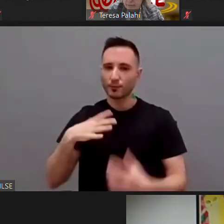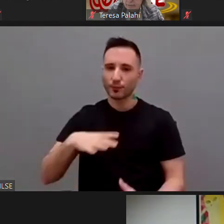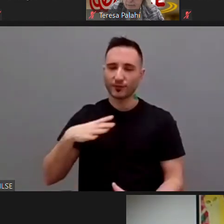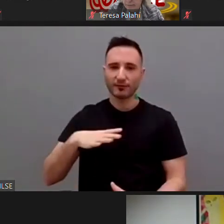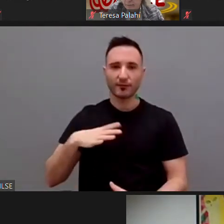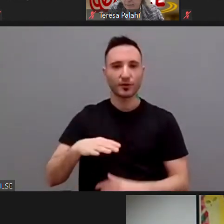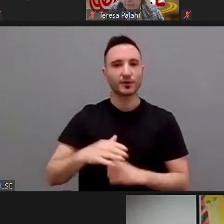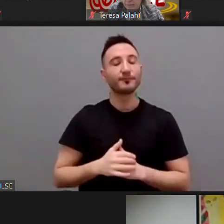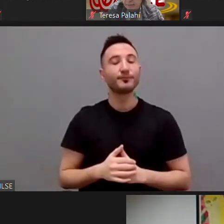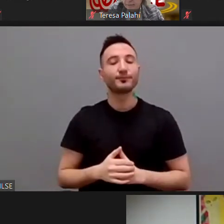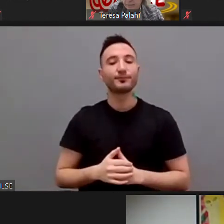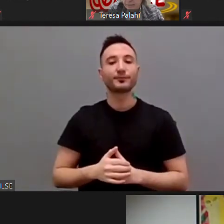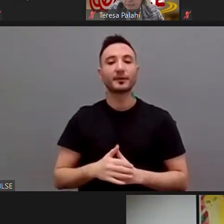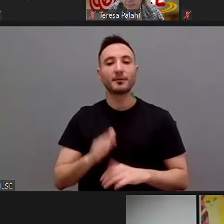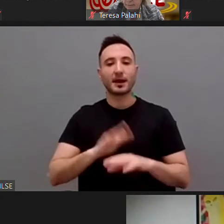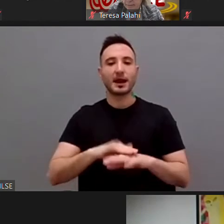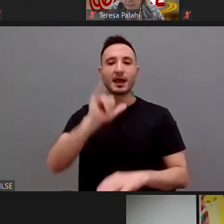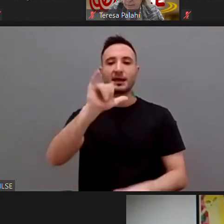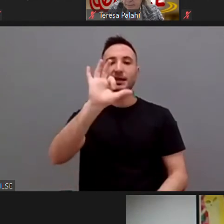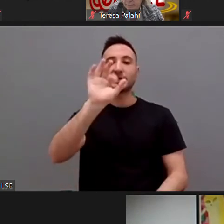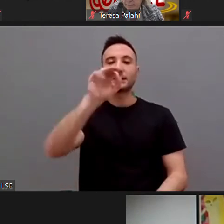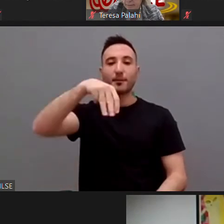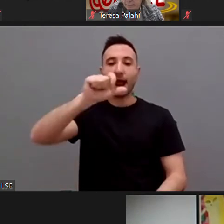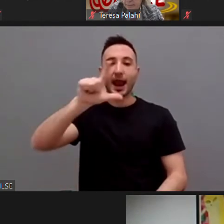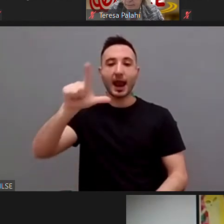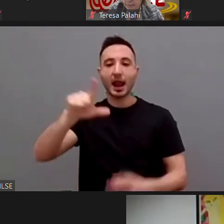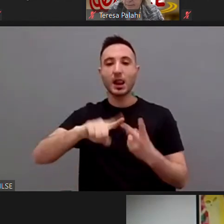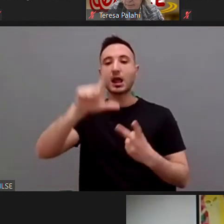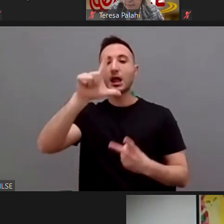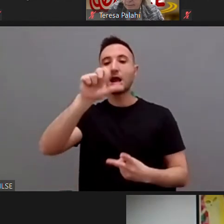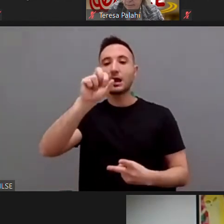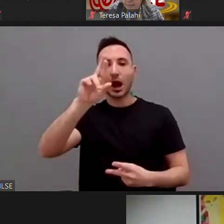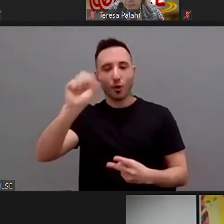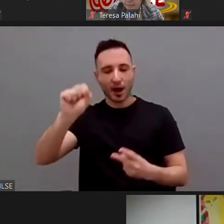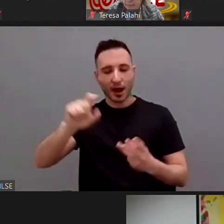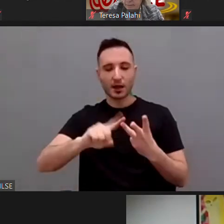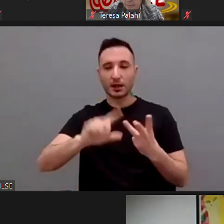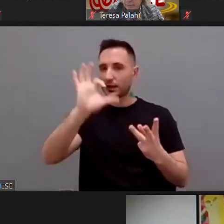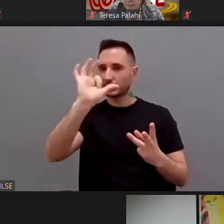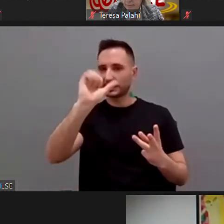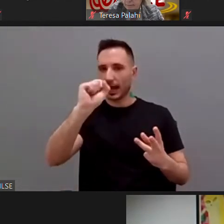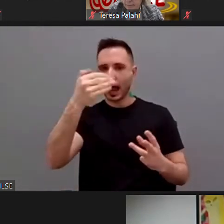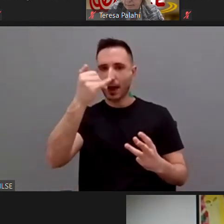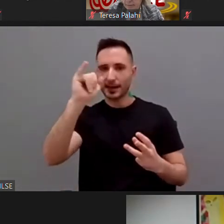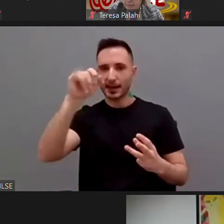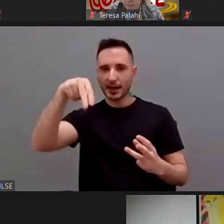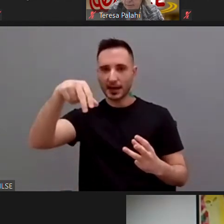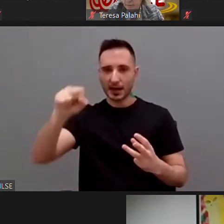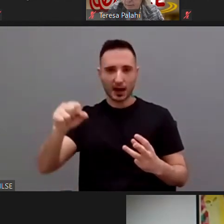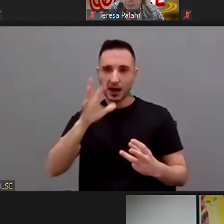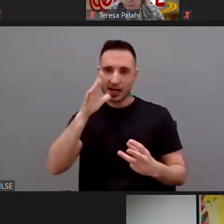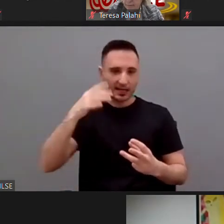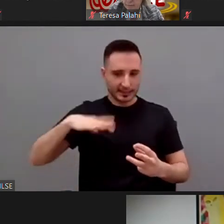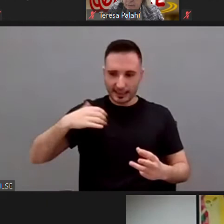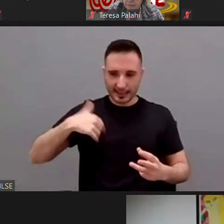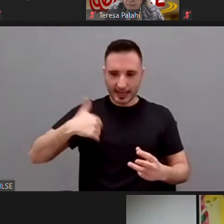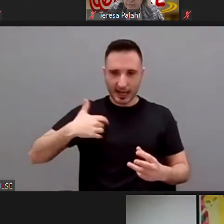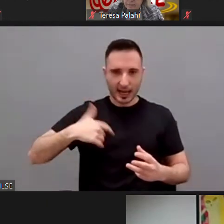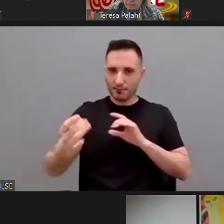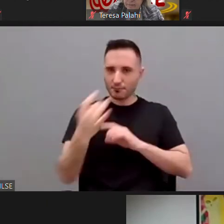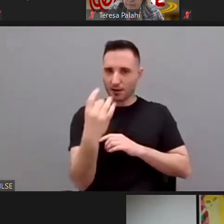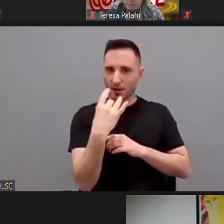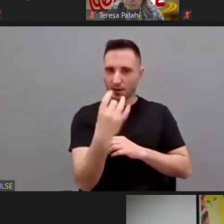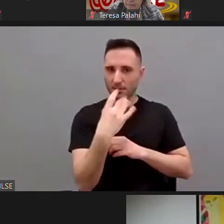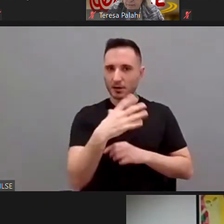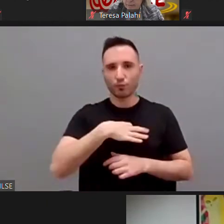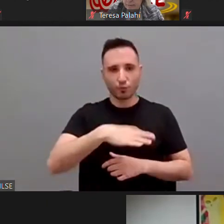participantes en el debate, para Ismael, para Laura, para la propia Sabina. Nos la pueden ir enviando ya y yo iré